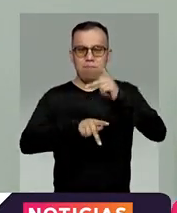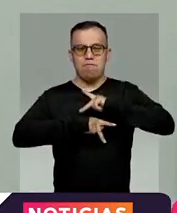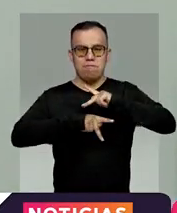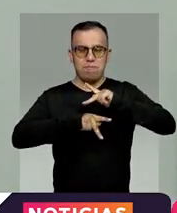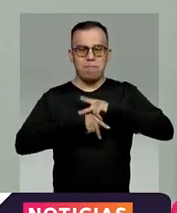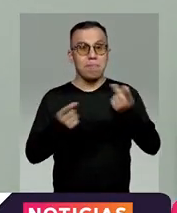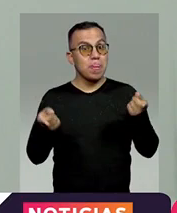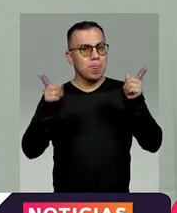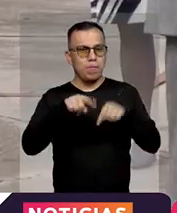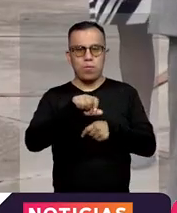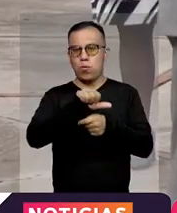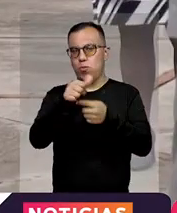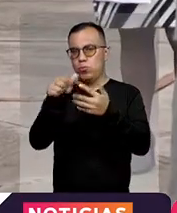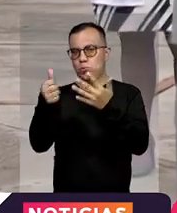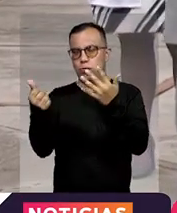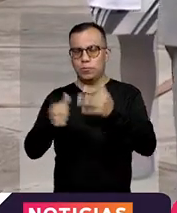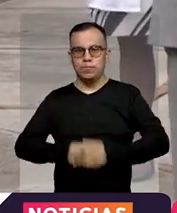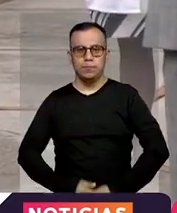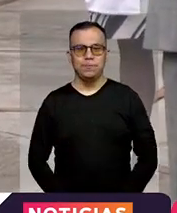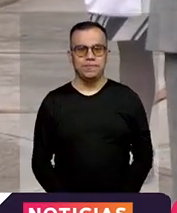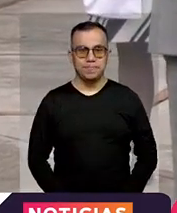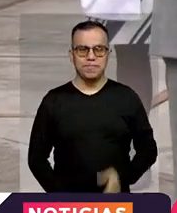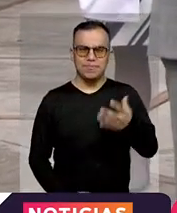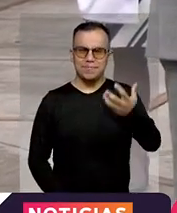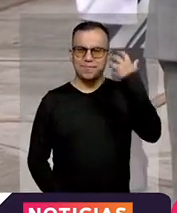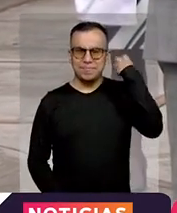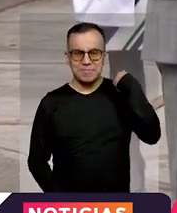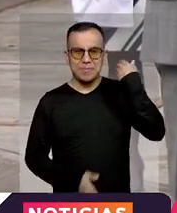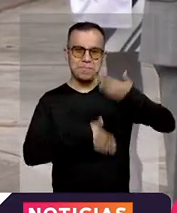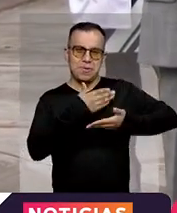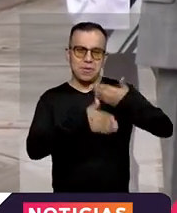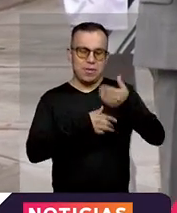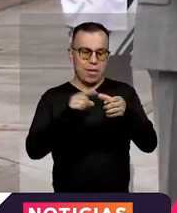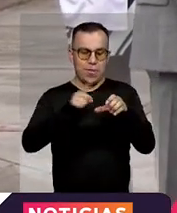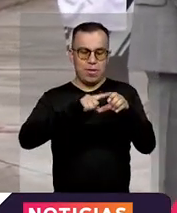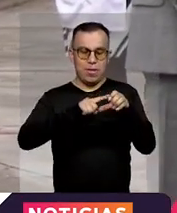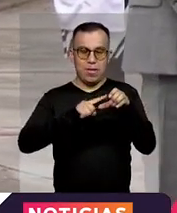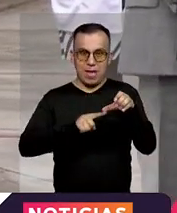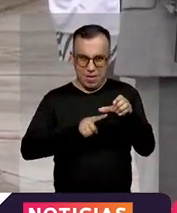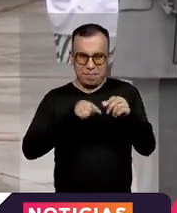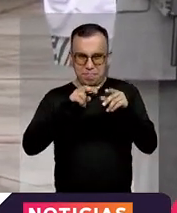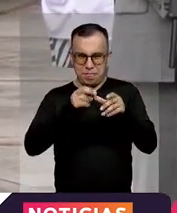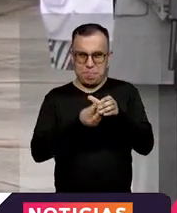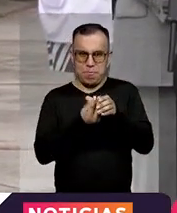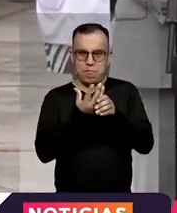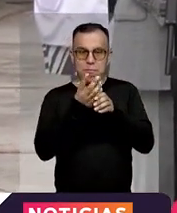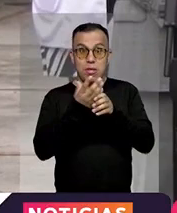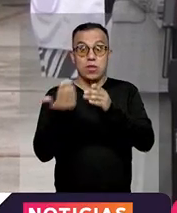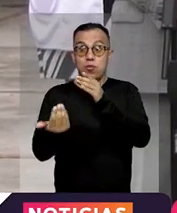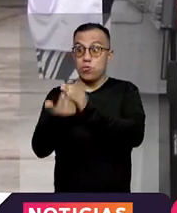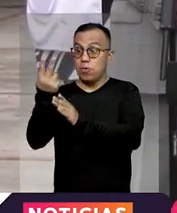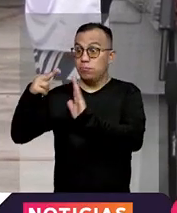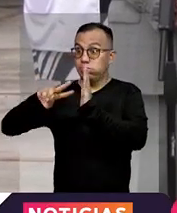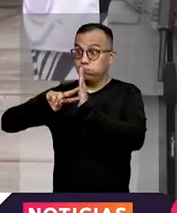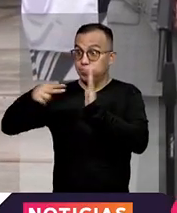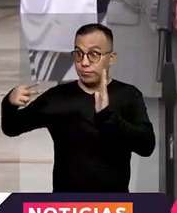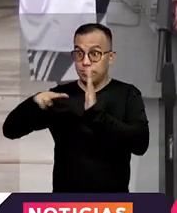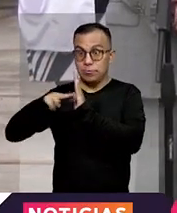respiratorias como de otras. Pasar de esa antigua metodología de cultivos a la nueva metodología y equipos que se tienen